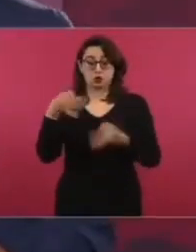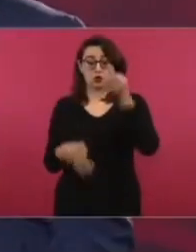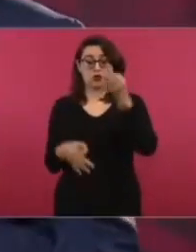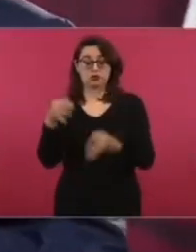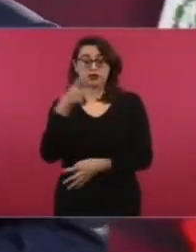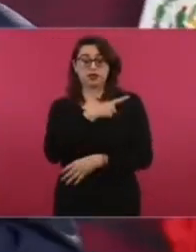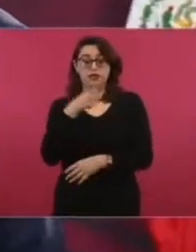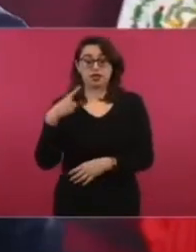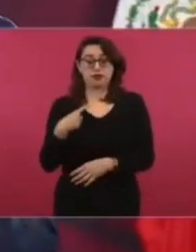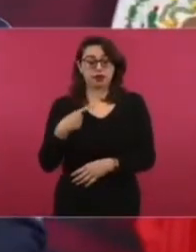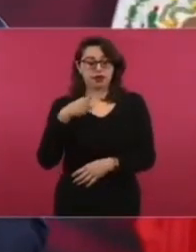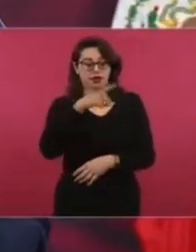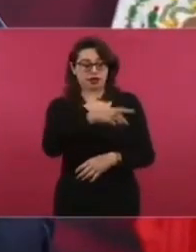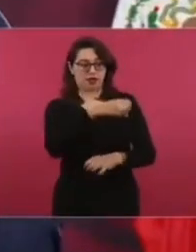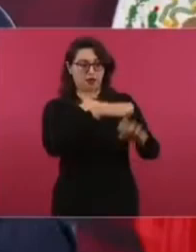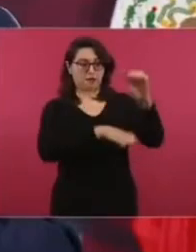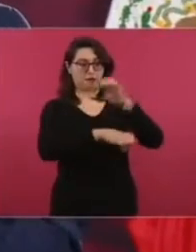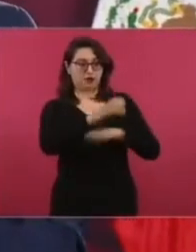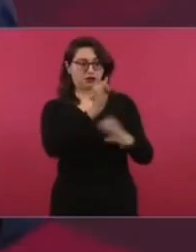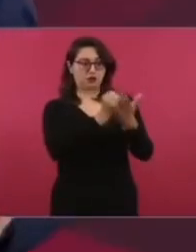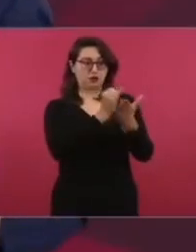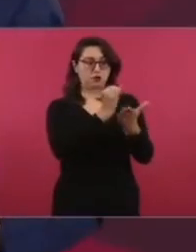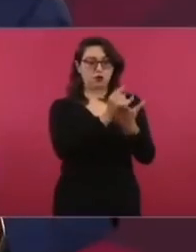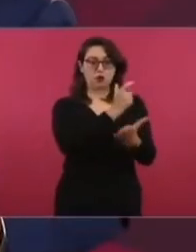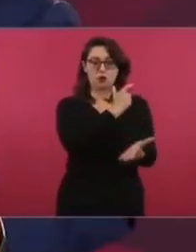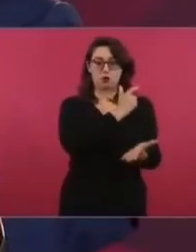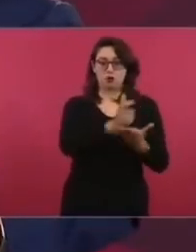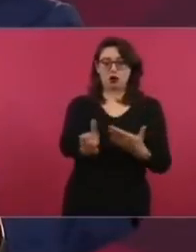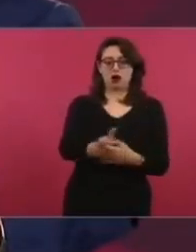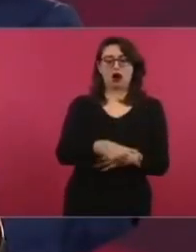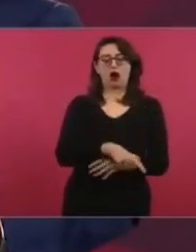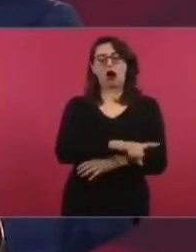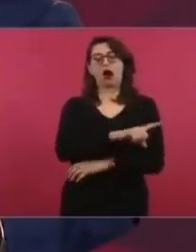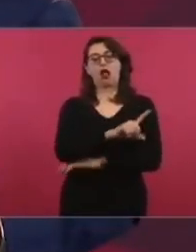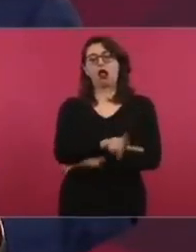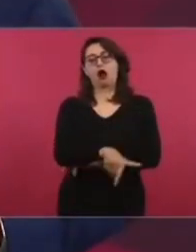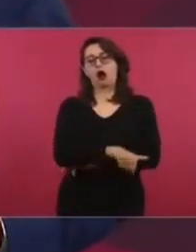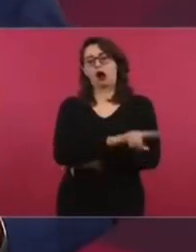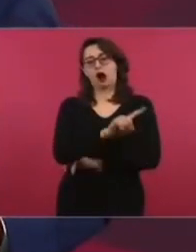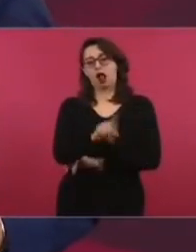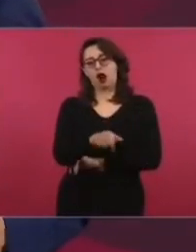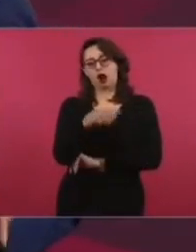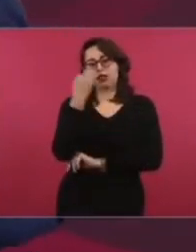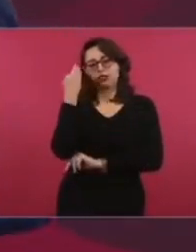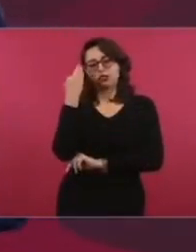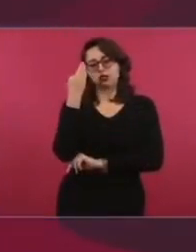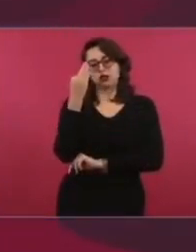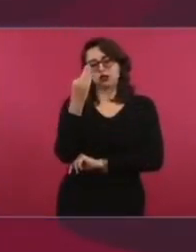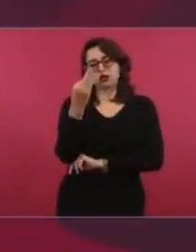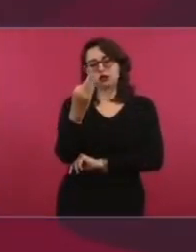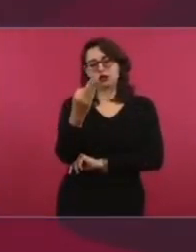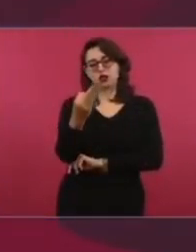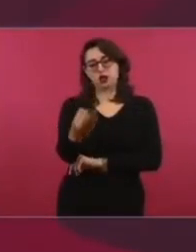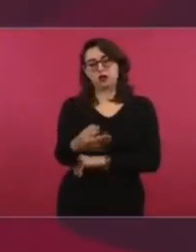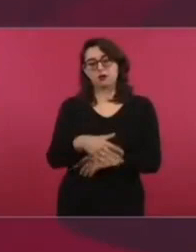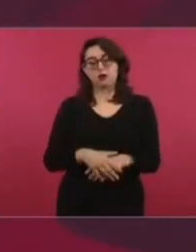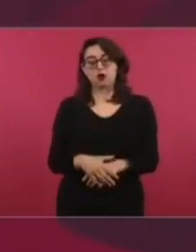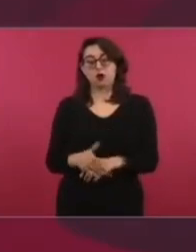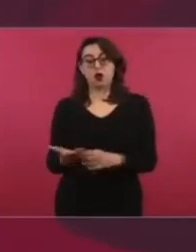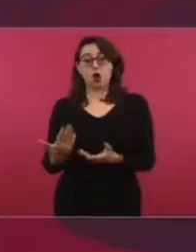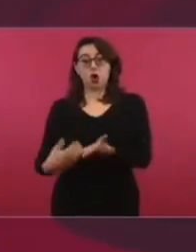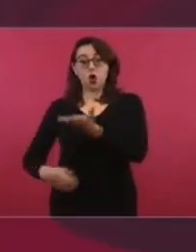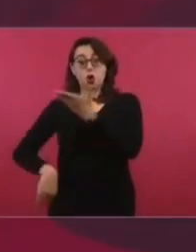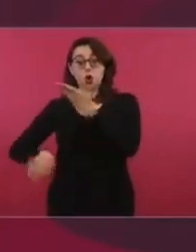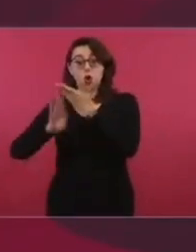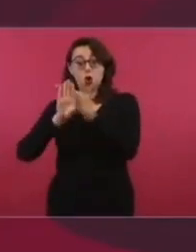va a presentar antes de que se vaya o va a esperar a que la persona que le va a dar continuidad a la cuarta transformación lo